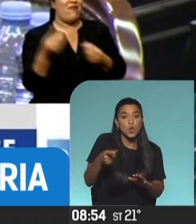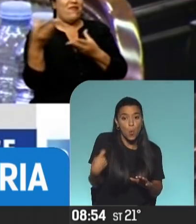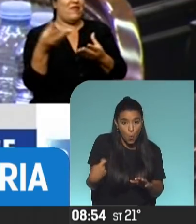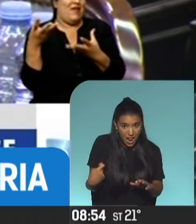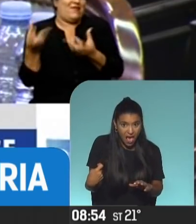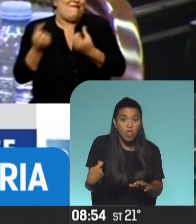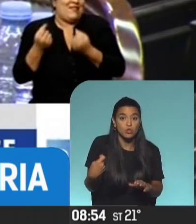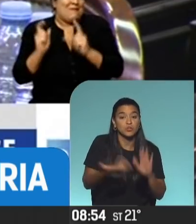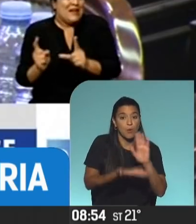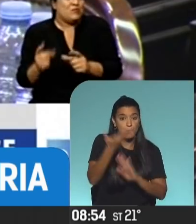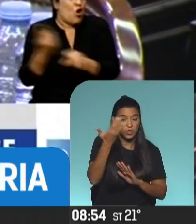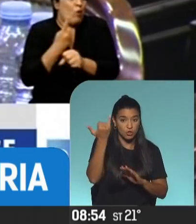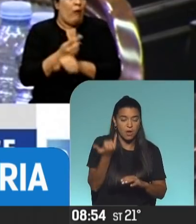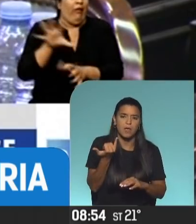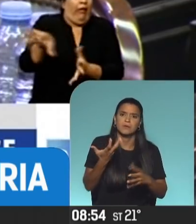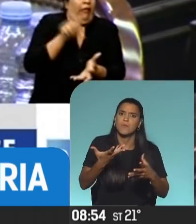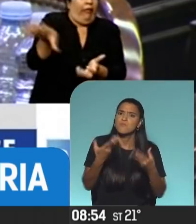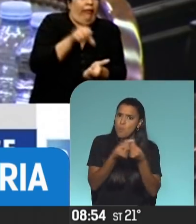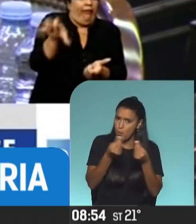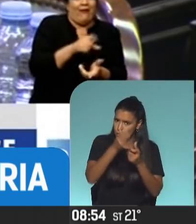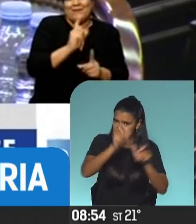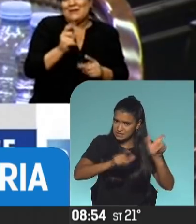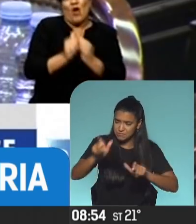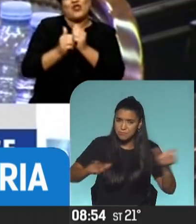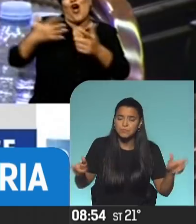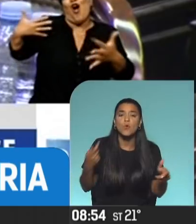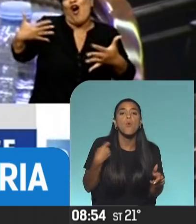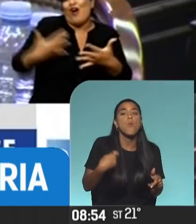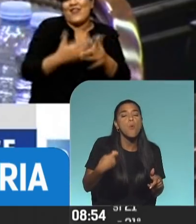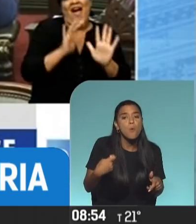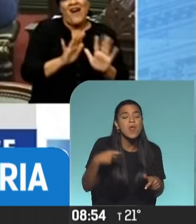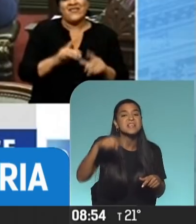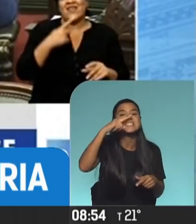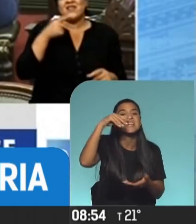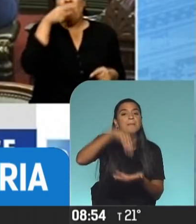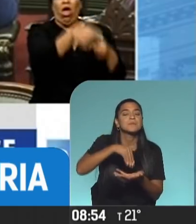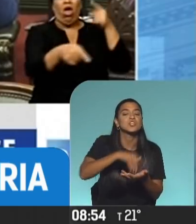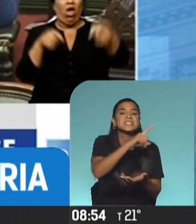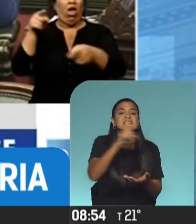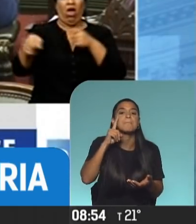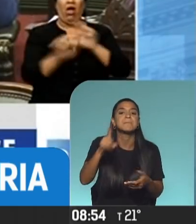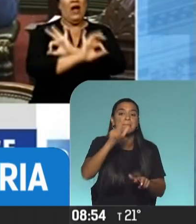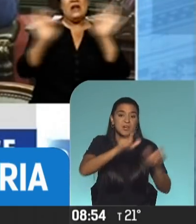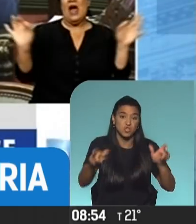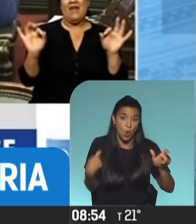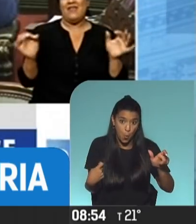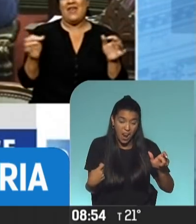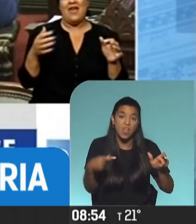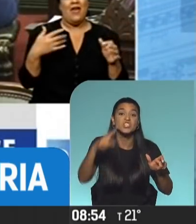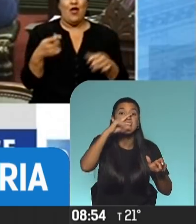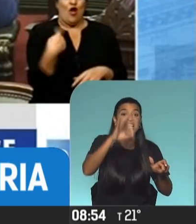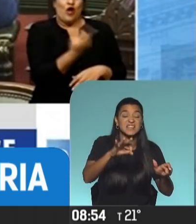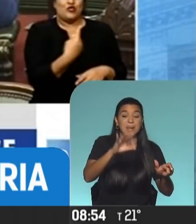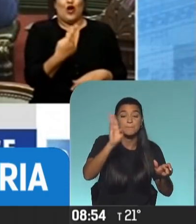de una enorme cantidad, imagínate que las jubilaciones son 7.100.000 personas, el